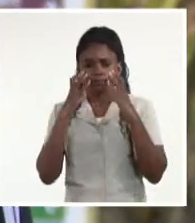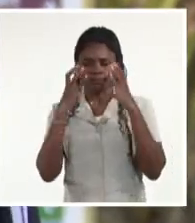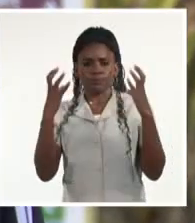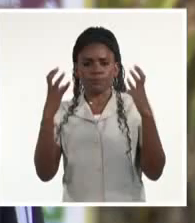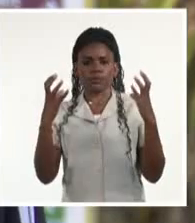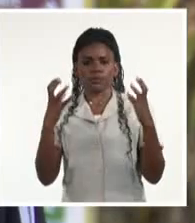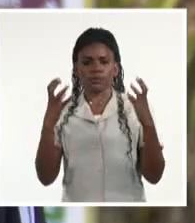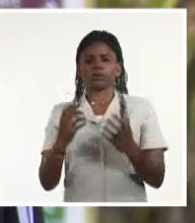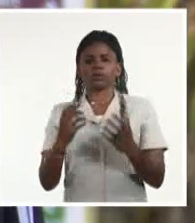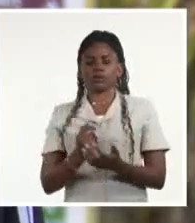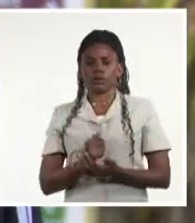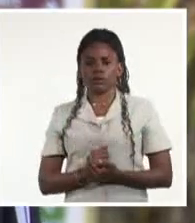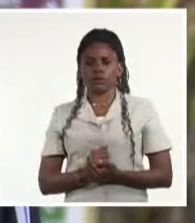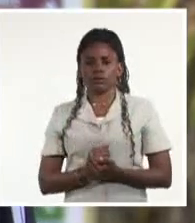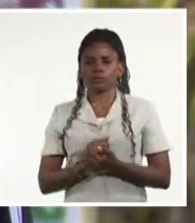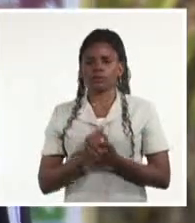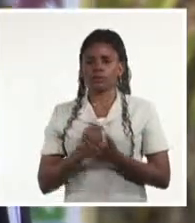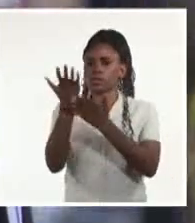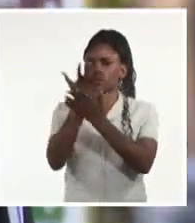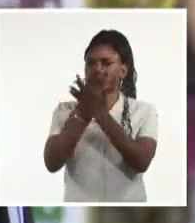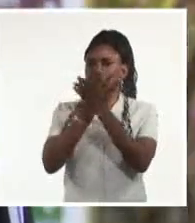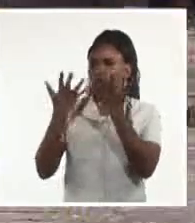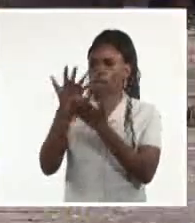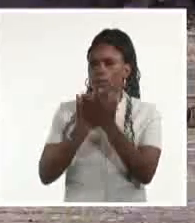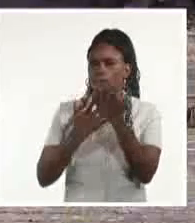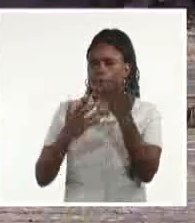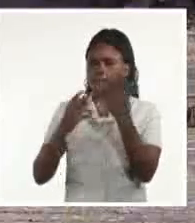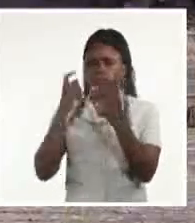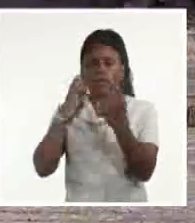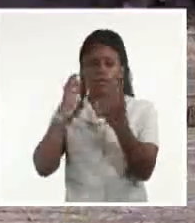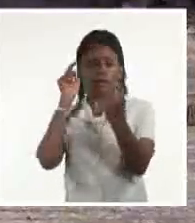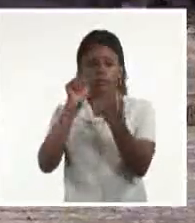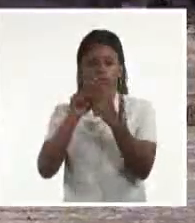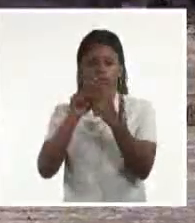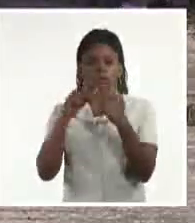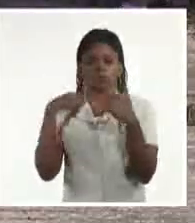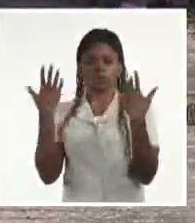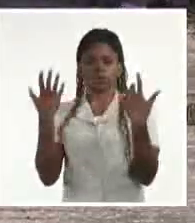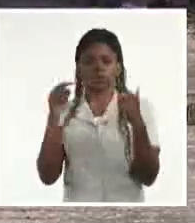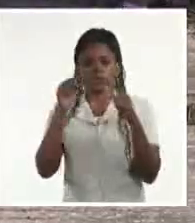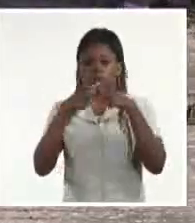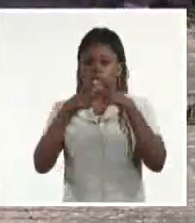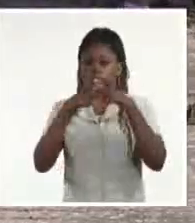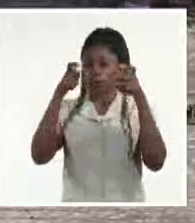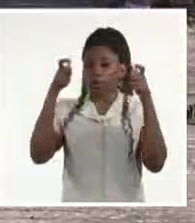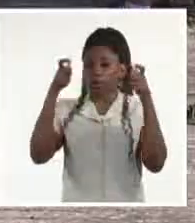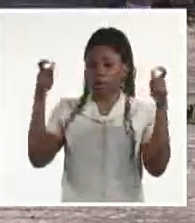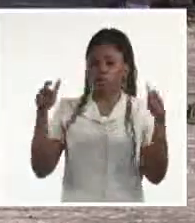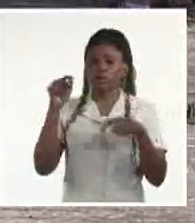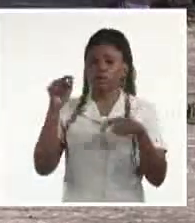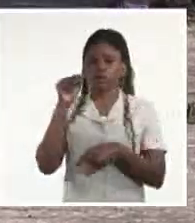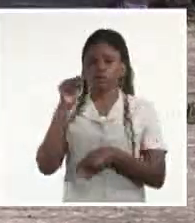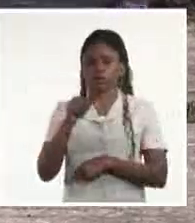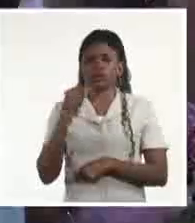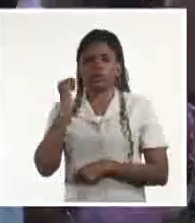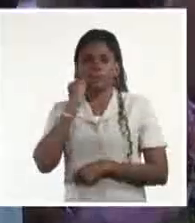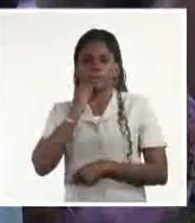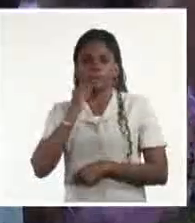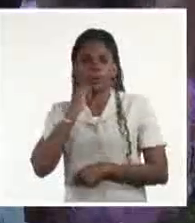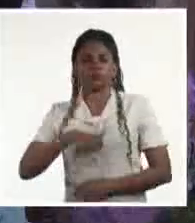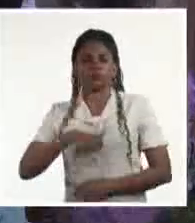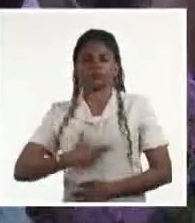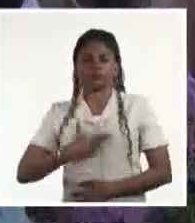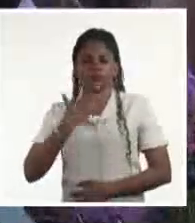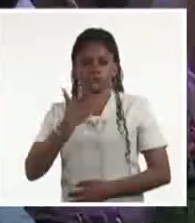positivamente en lograr una programación cultural diversificada. De la misma forma, se